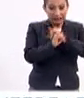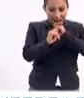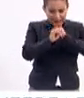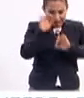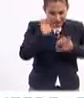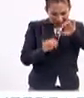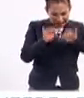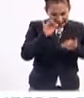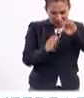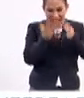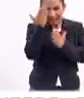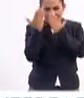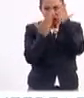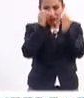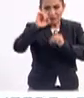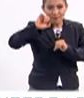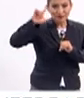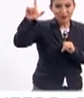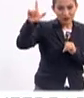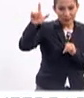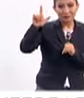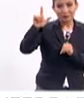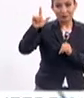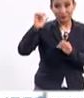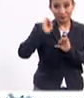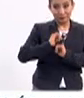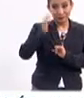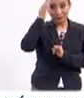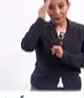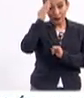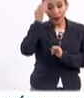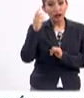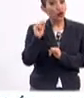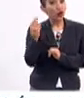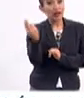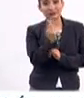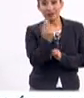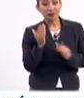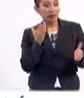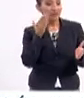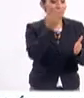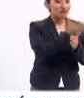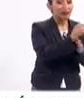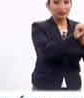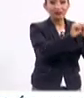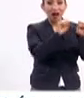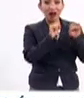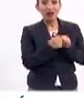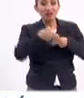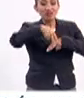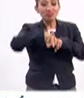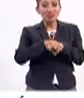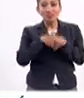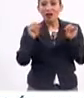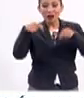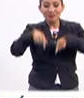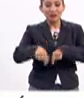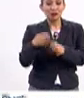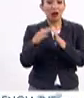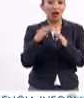teniendo la oportunidad de profesionalizarse, rectora, sí, sin necesidad de pararse de su